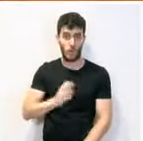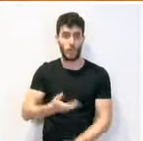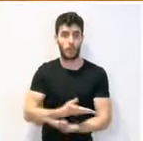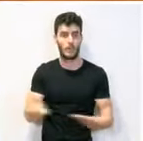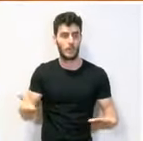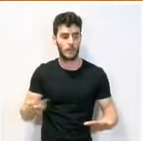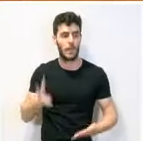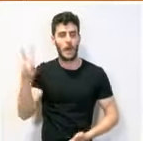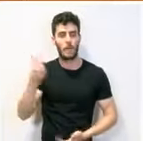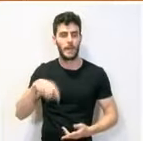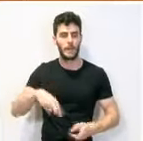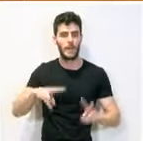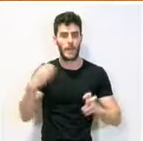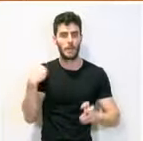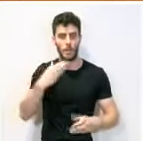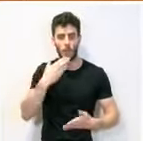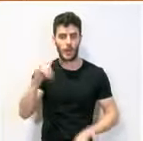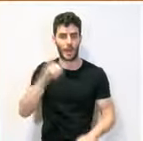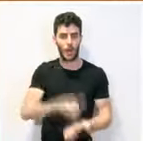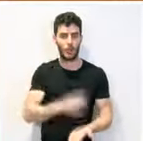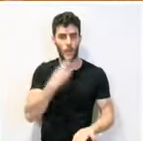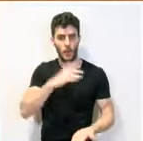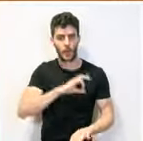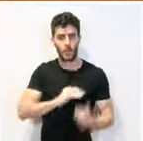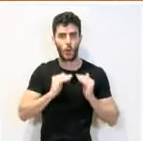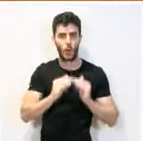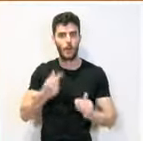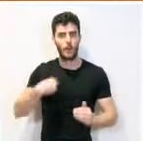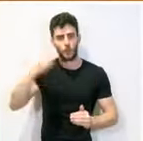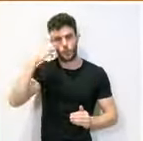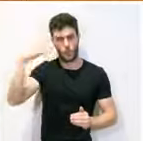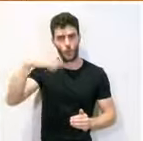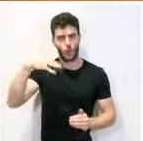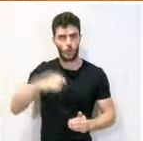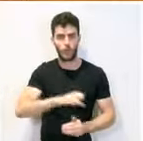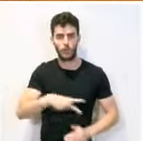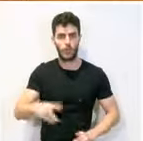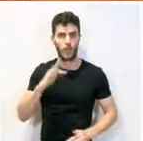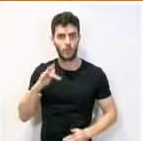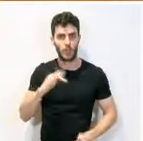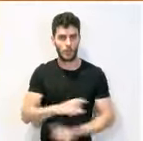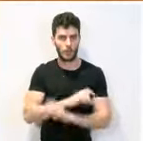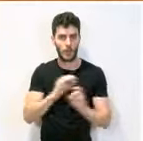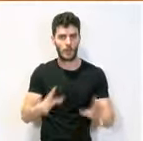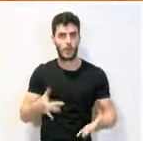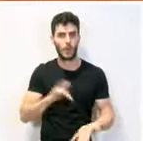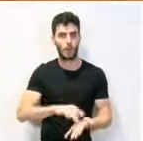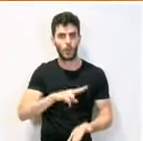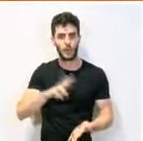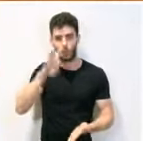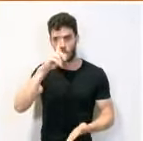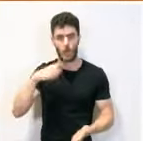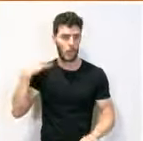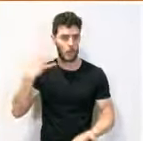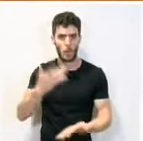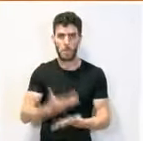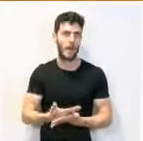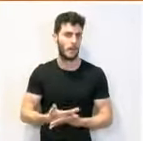aquí gracias al aeropuerto, dice el señor Cuevas. Supongo que es lo único que tuvo efecto, evidentemente, después de 24 años